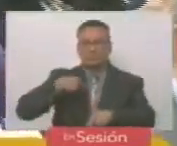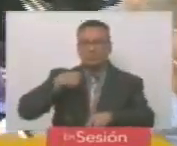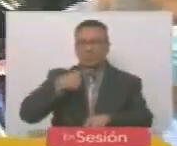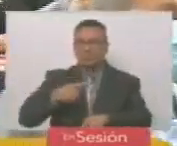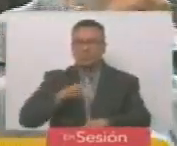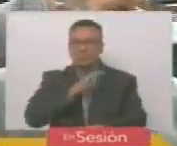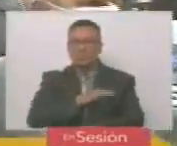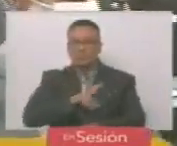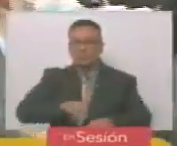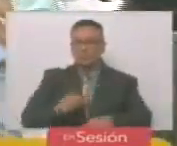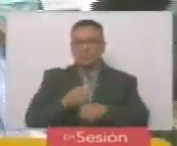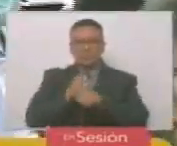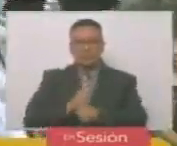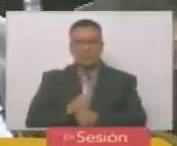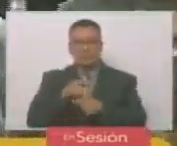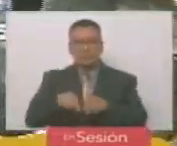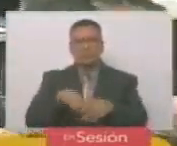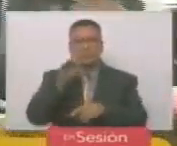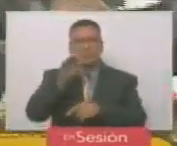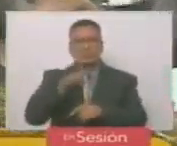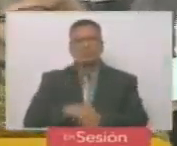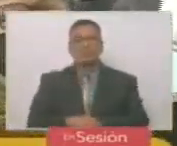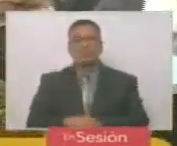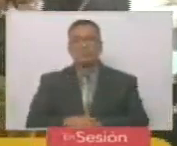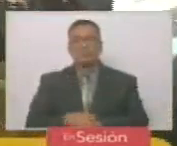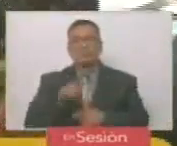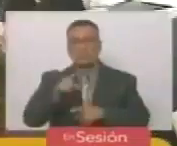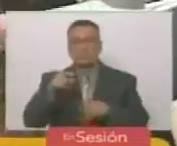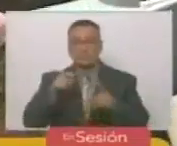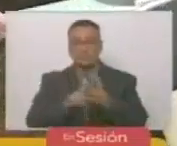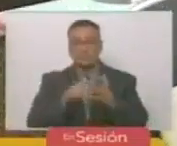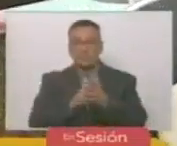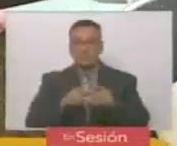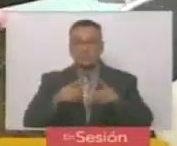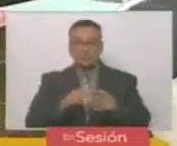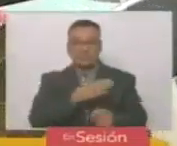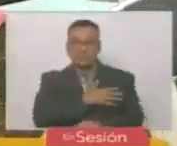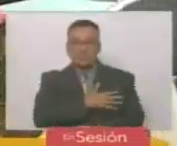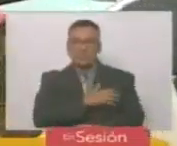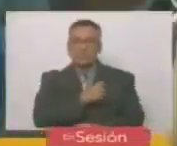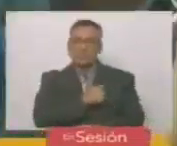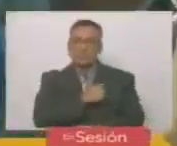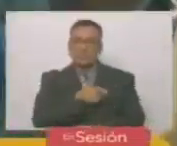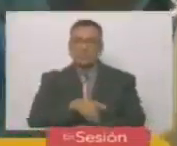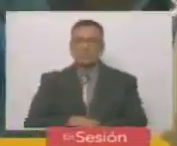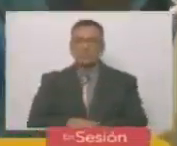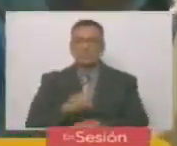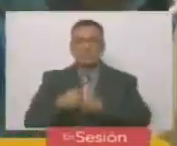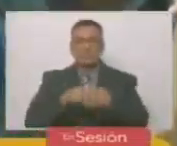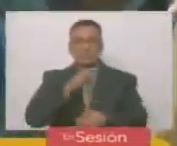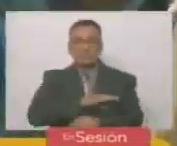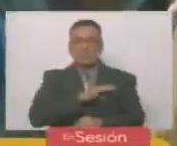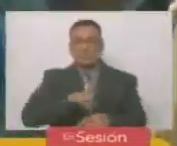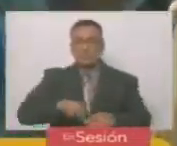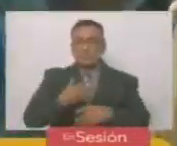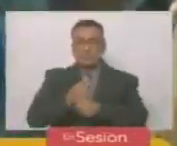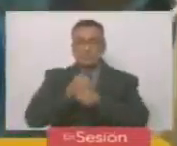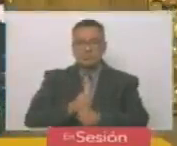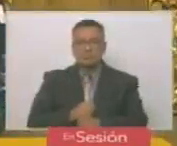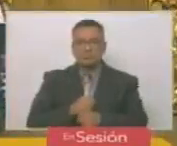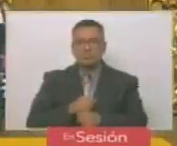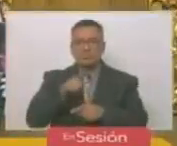sociedad podemos aspirar hacia el futuro? Vamos a ponernos en la mano, en el corazón. ¿Qué sociedad podemos aspirar